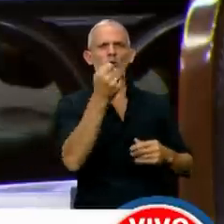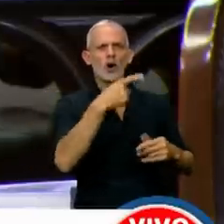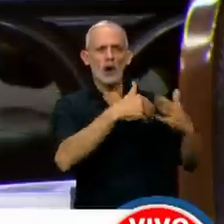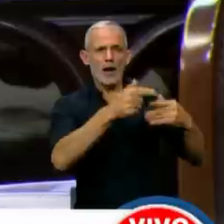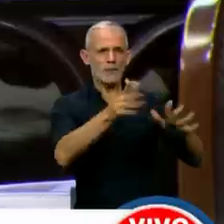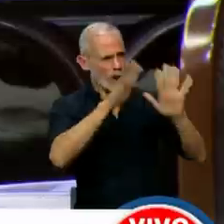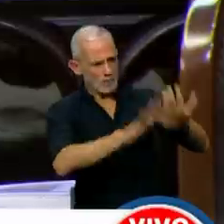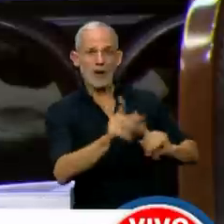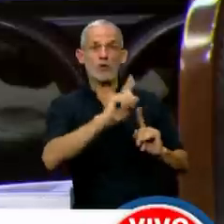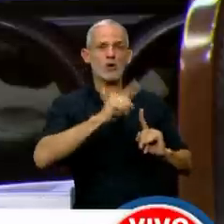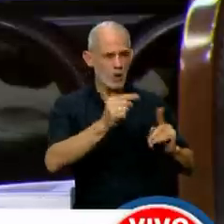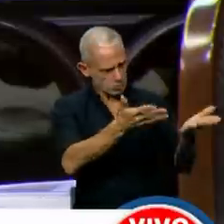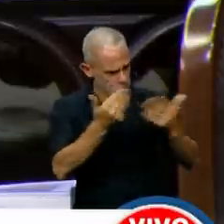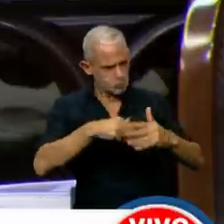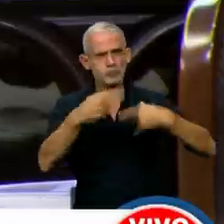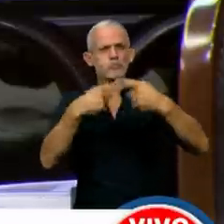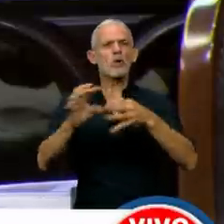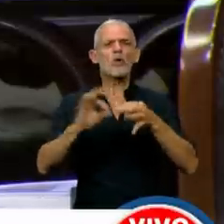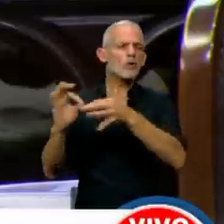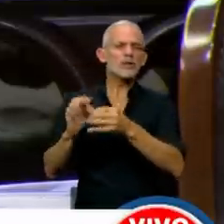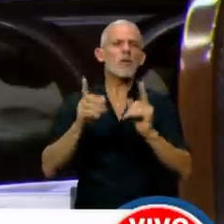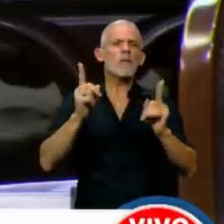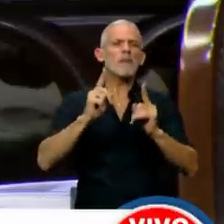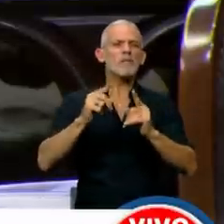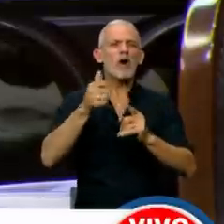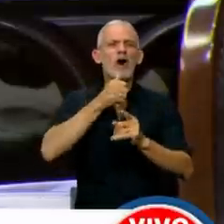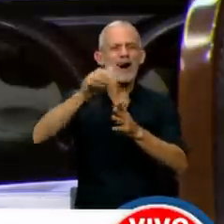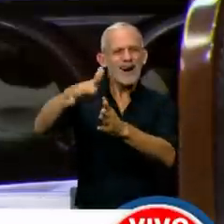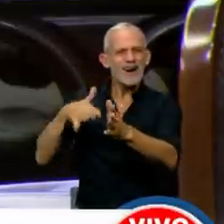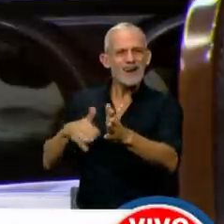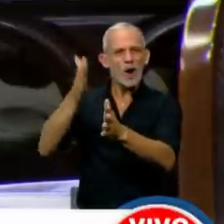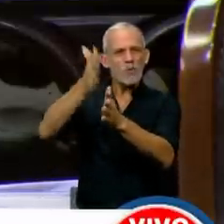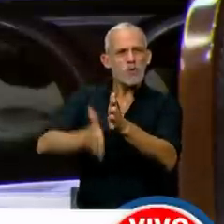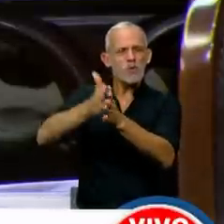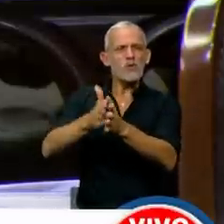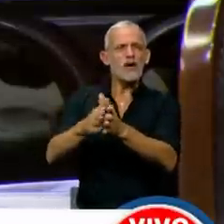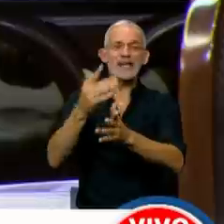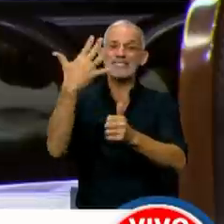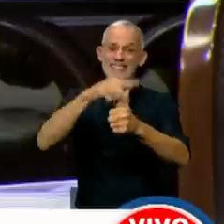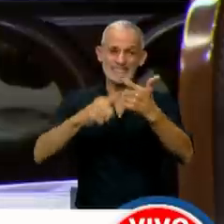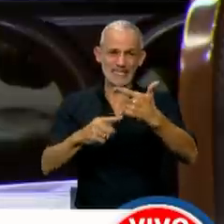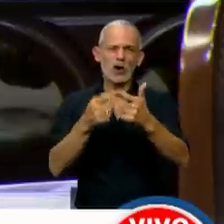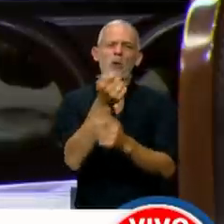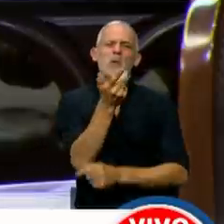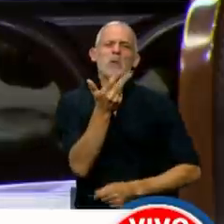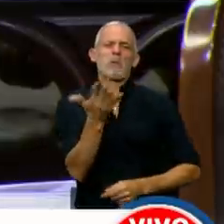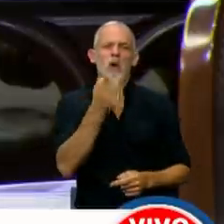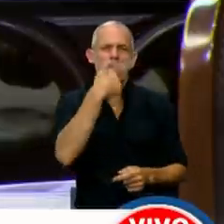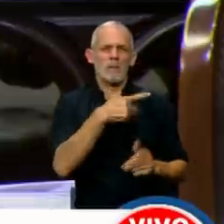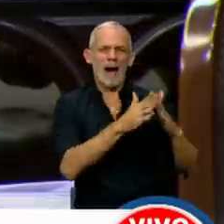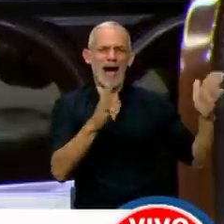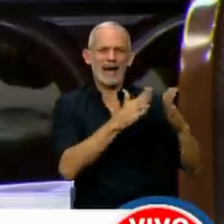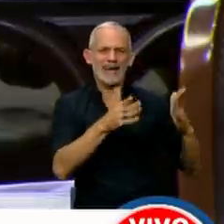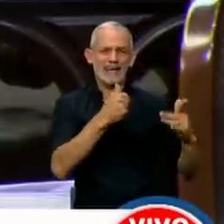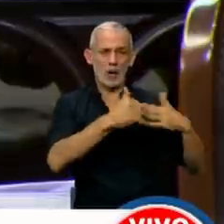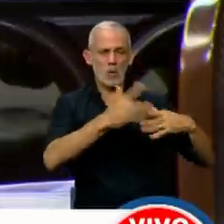nosotros las terminamos como la obra de la defensa norte que son una de las cinco obras contado con lo de la mano que hizo el